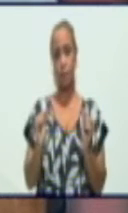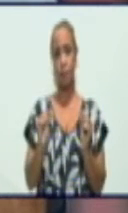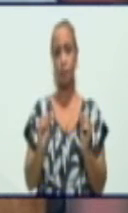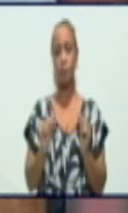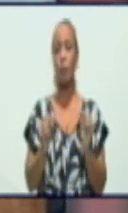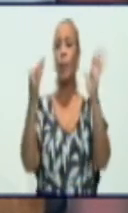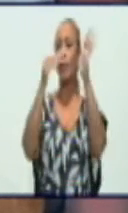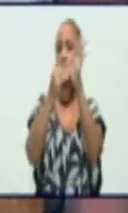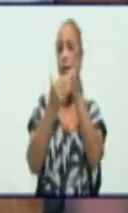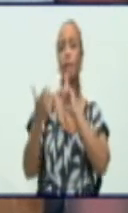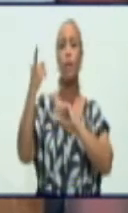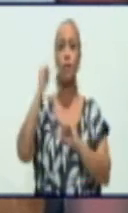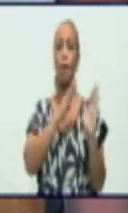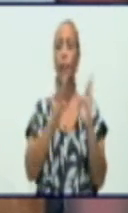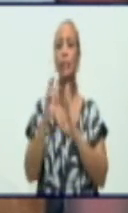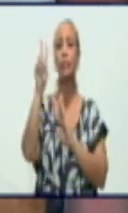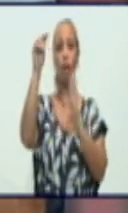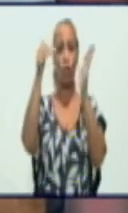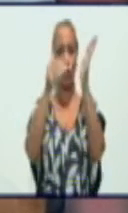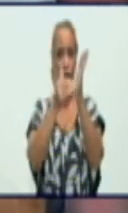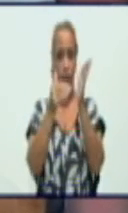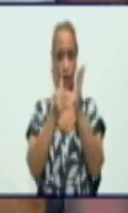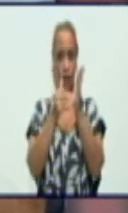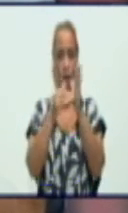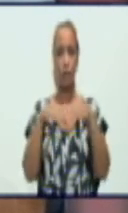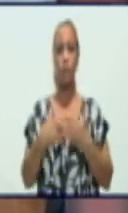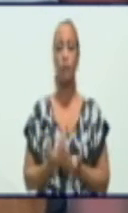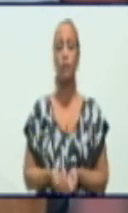tarde de ayer, a partir de las 2 de la tarde,